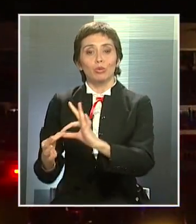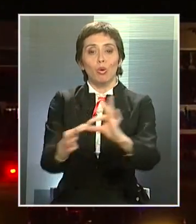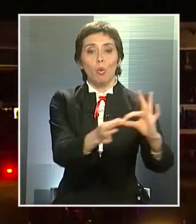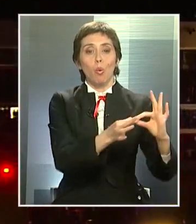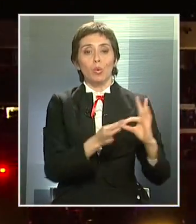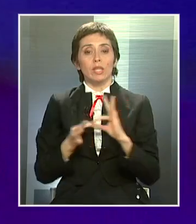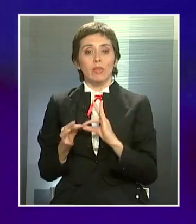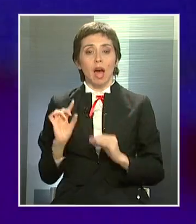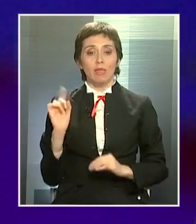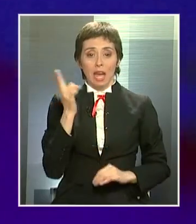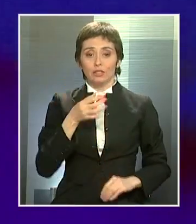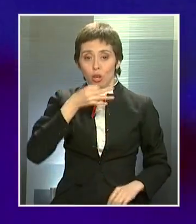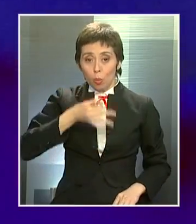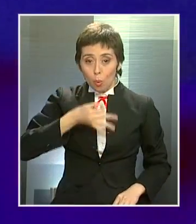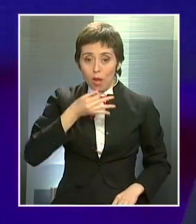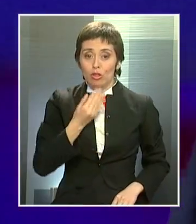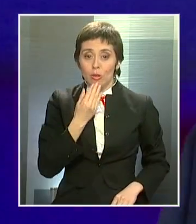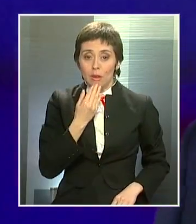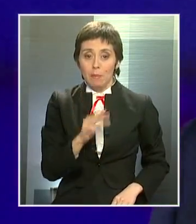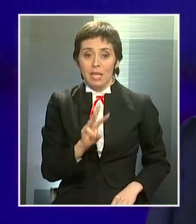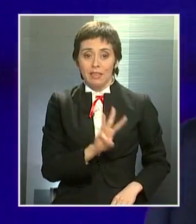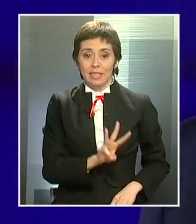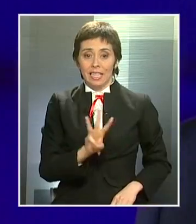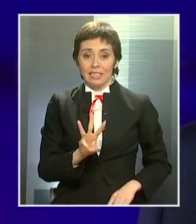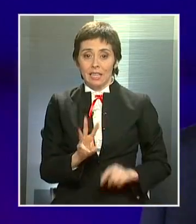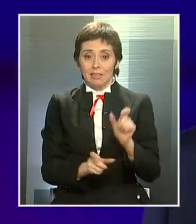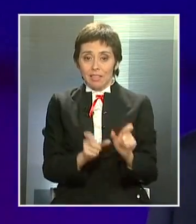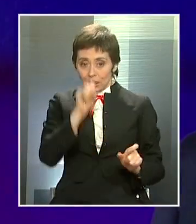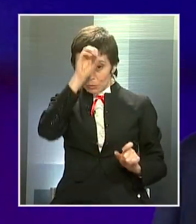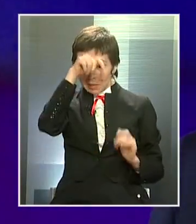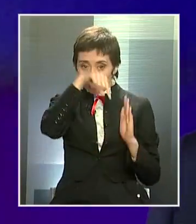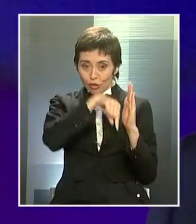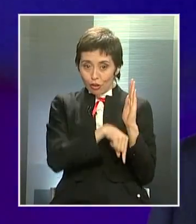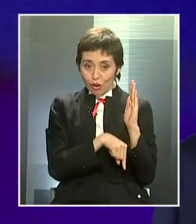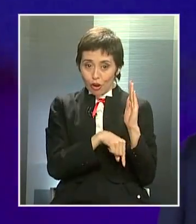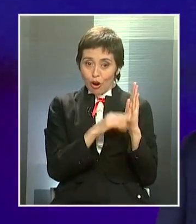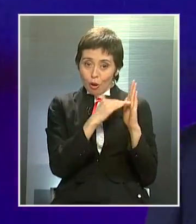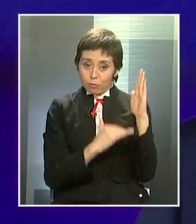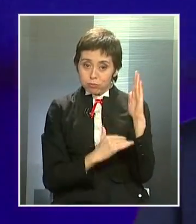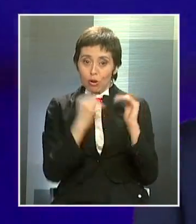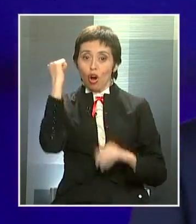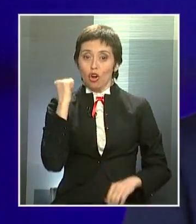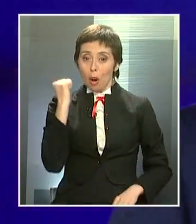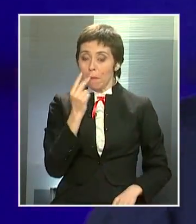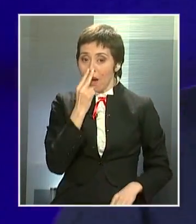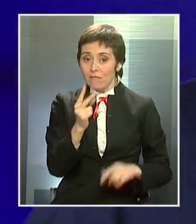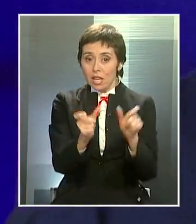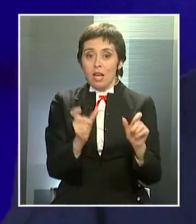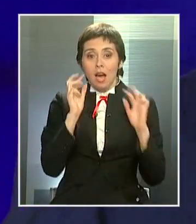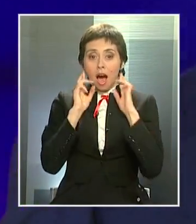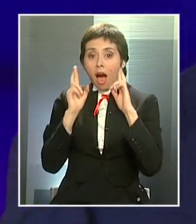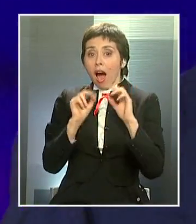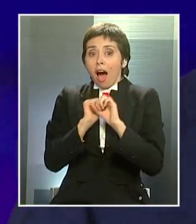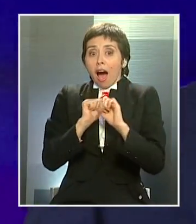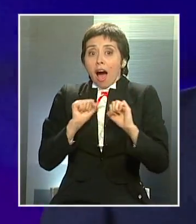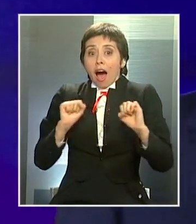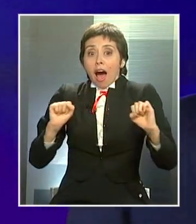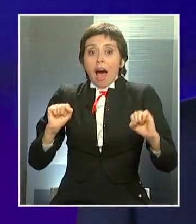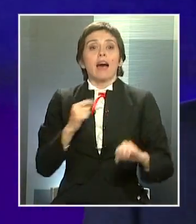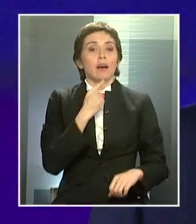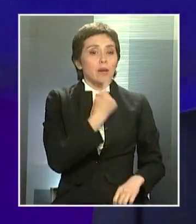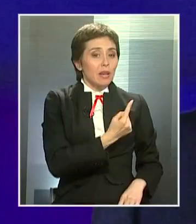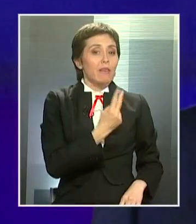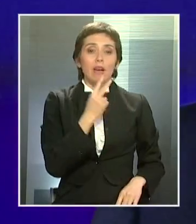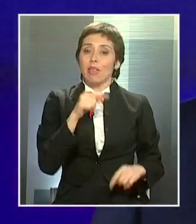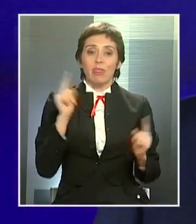nacional, les cuento que también los 33 mineros atrapados en Copiapó están viendo en vivo y